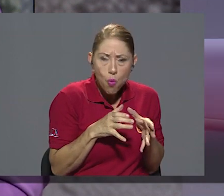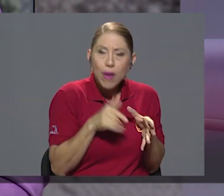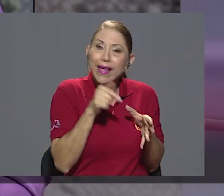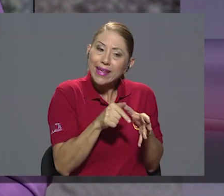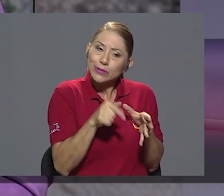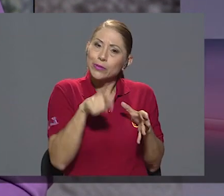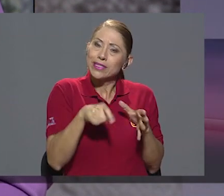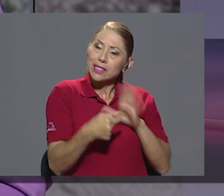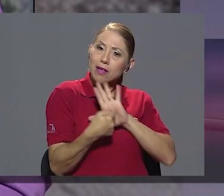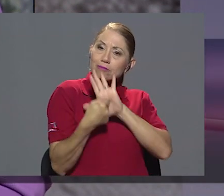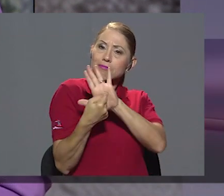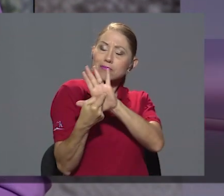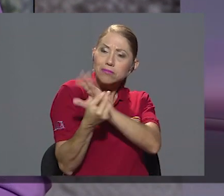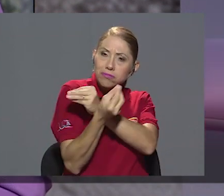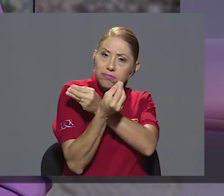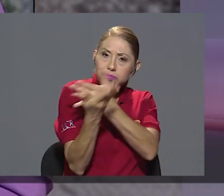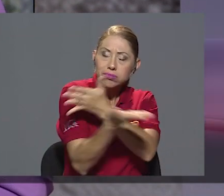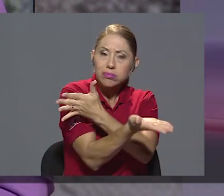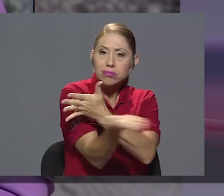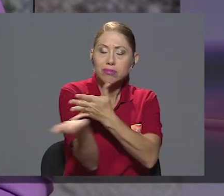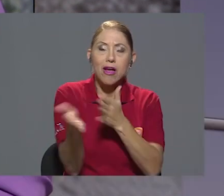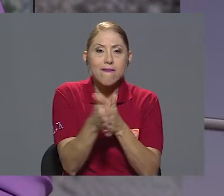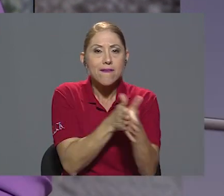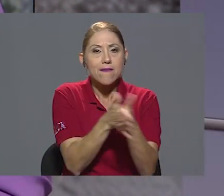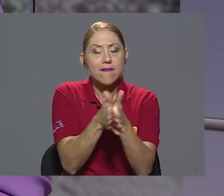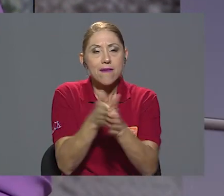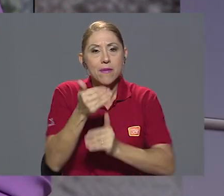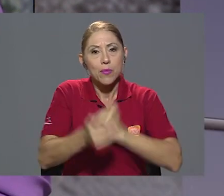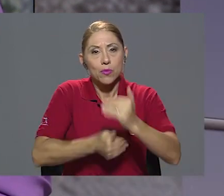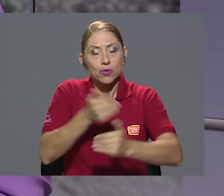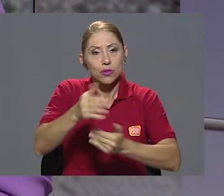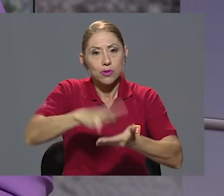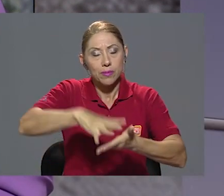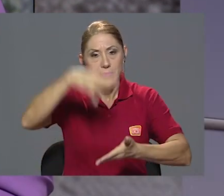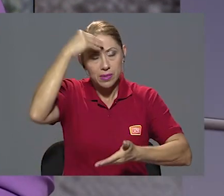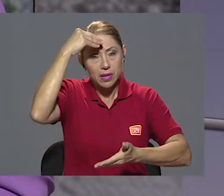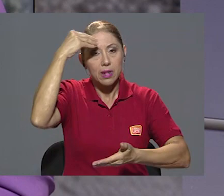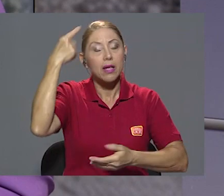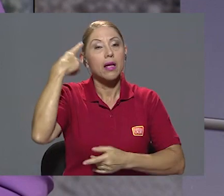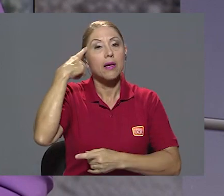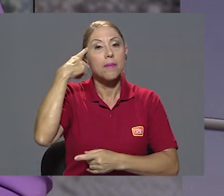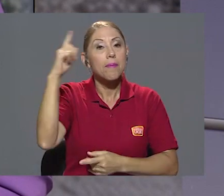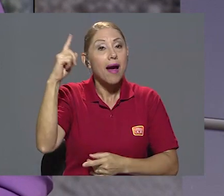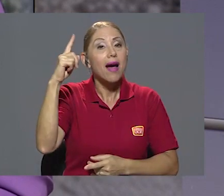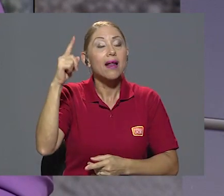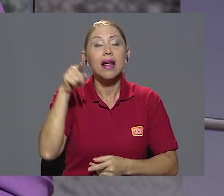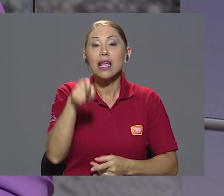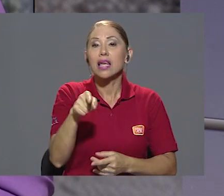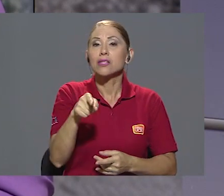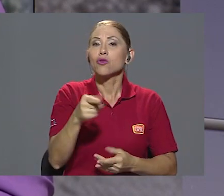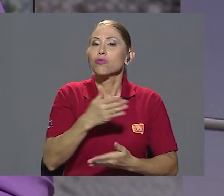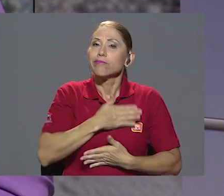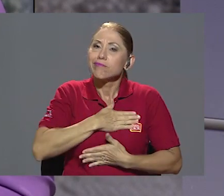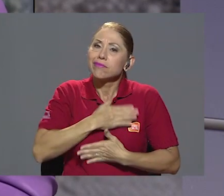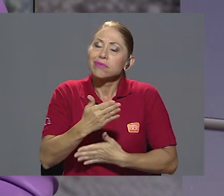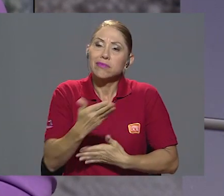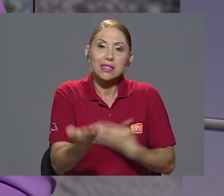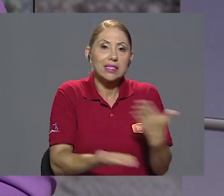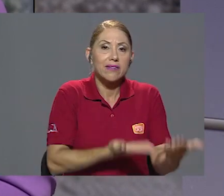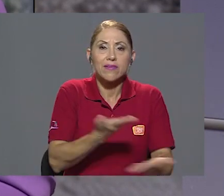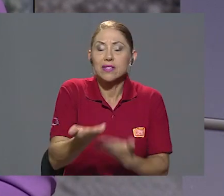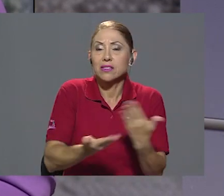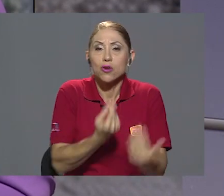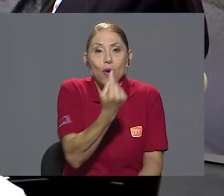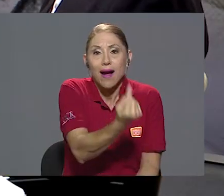para enriquecer los procesos de aprendizaje y para poder ponerlo en servicio